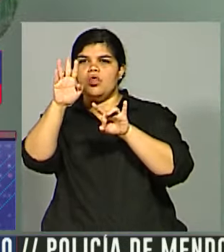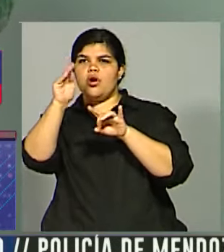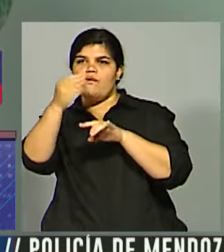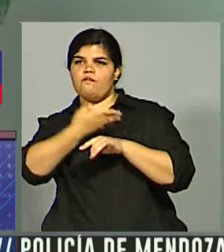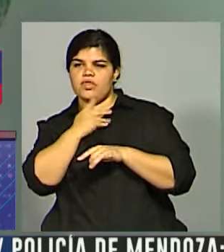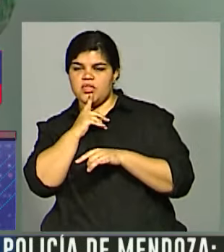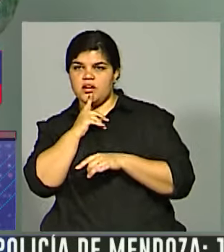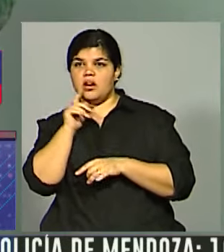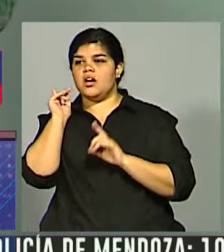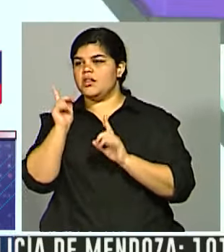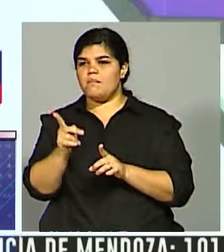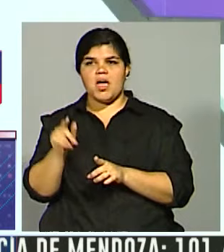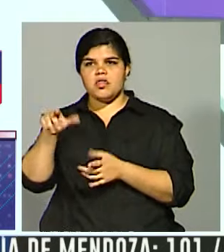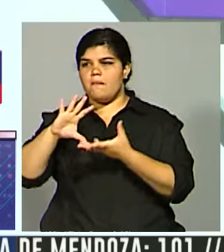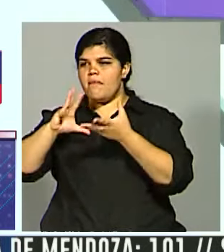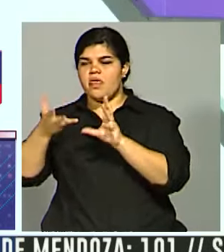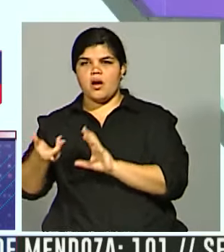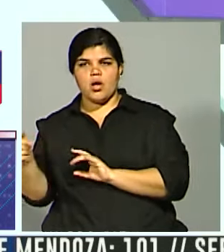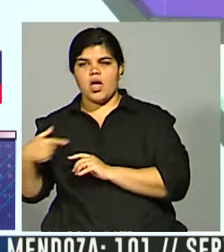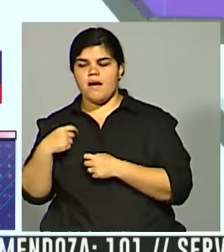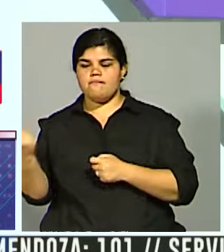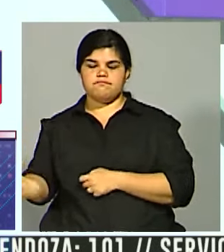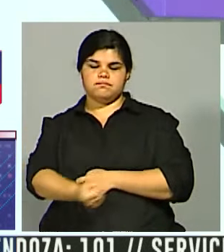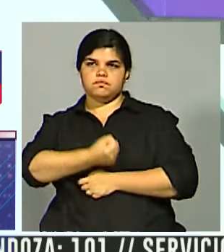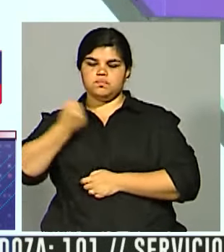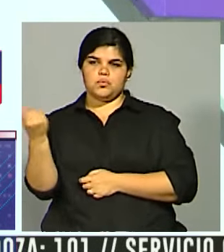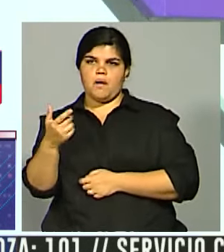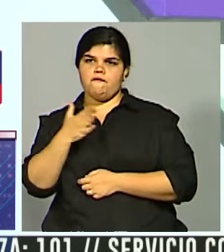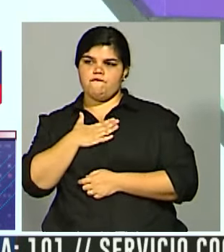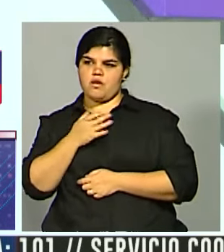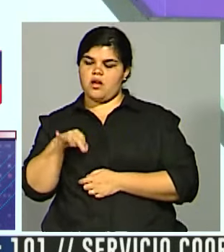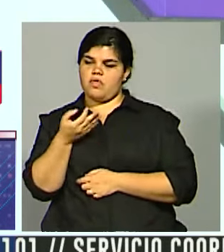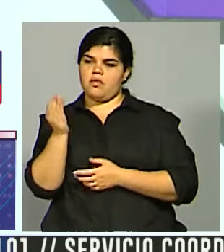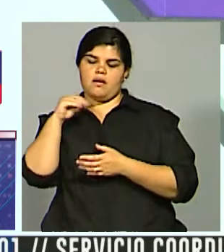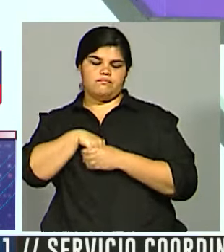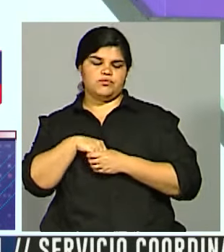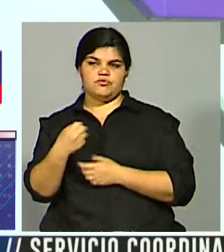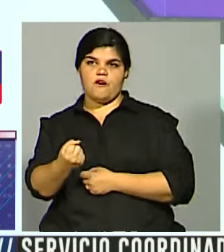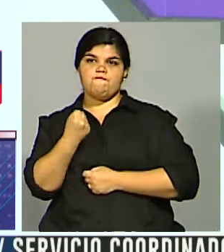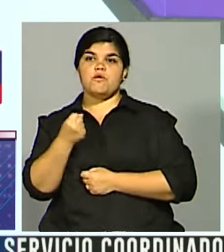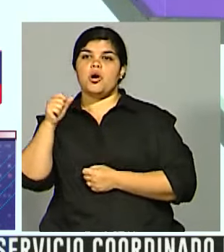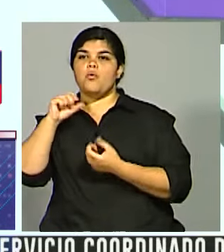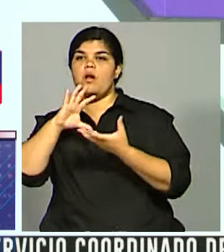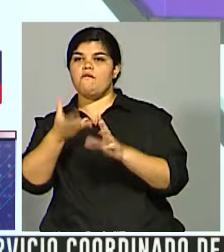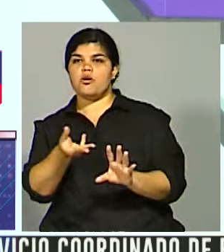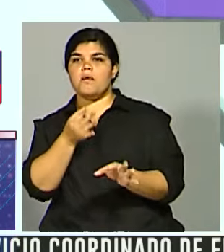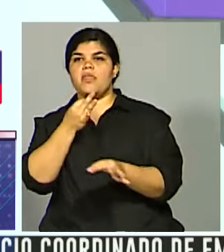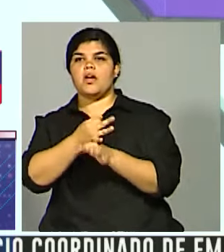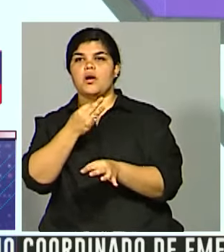Bueno. Pero esto de la pedagogía Waldorf para mí ha sido muy, muy importante, porque en la búsqueda de una escuela diferente para mi